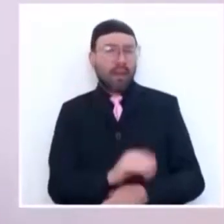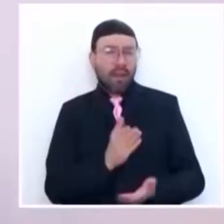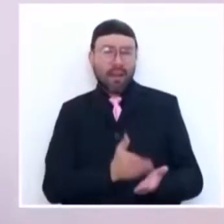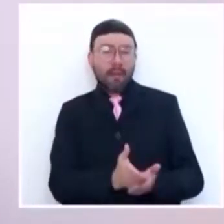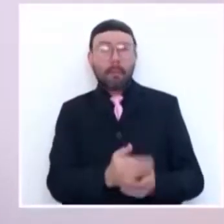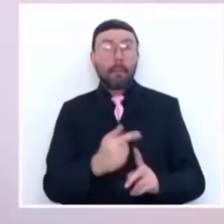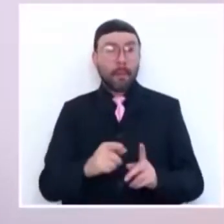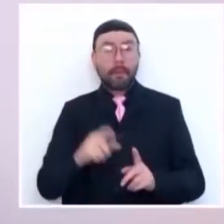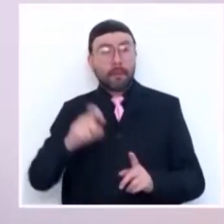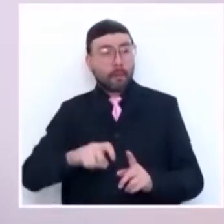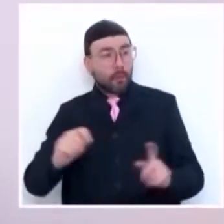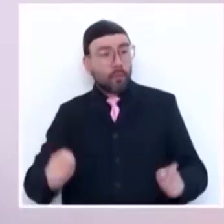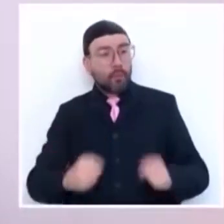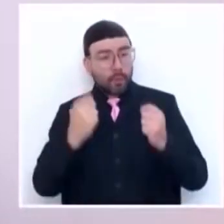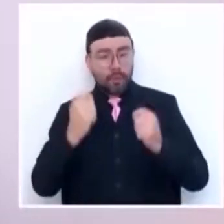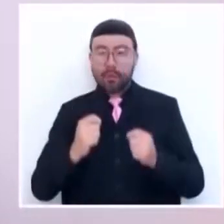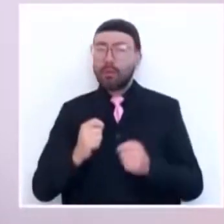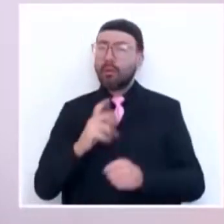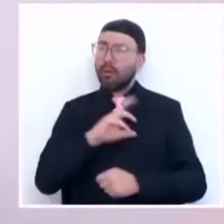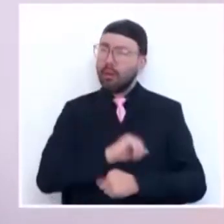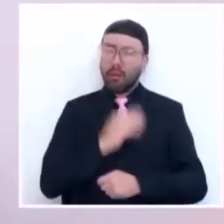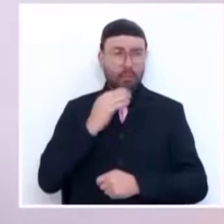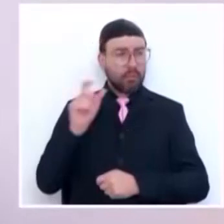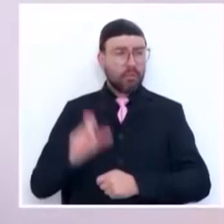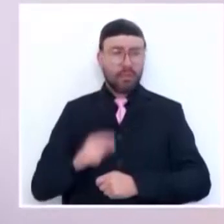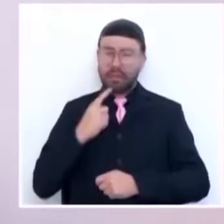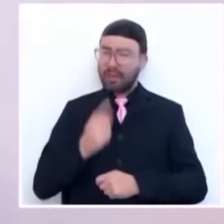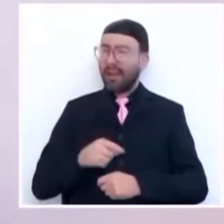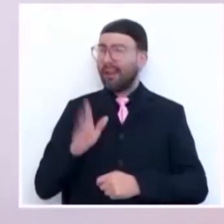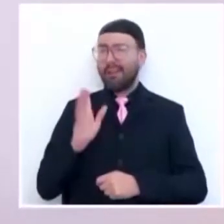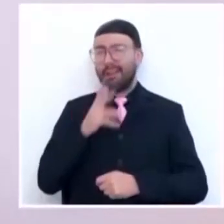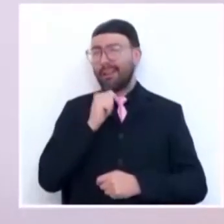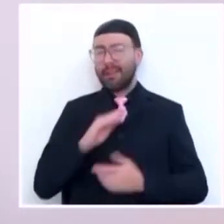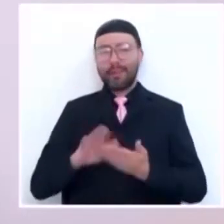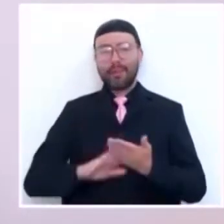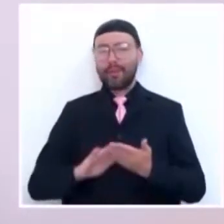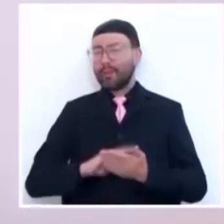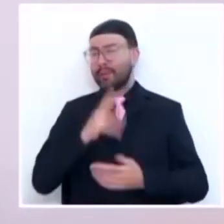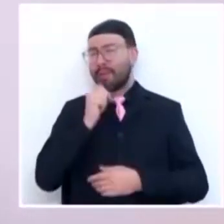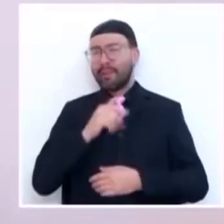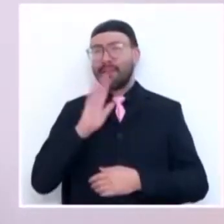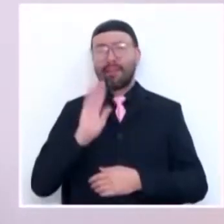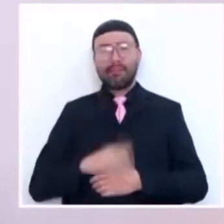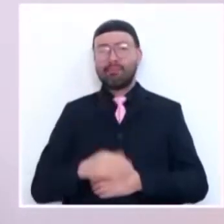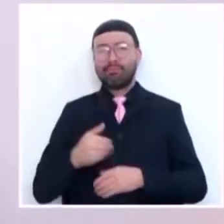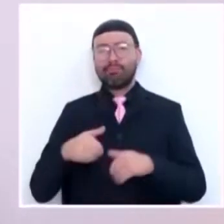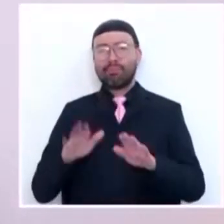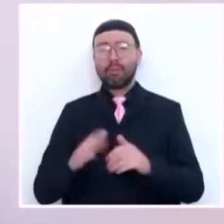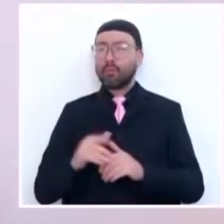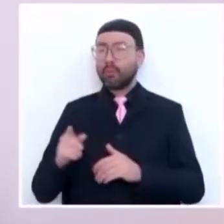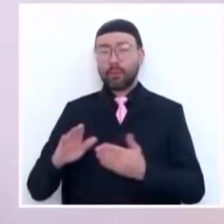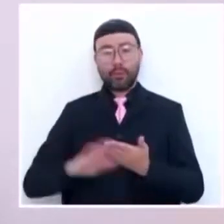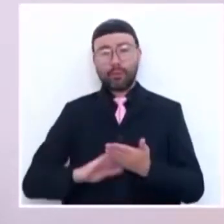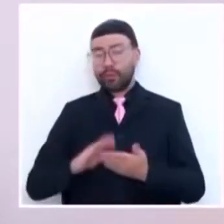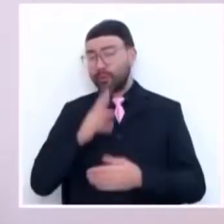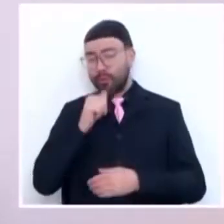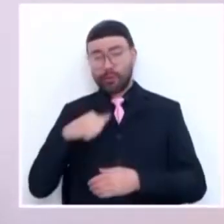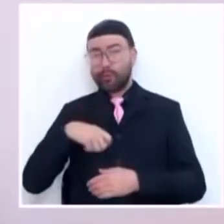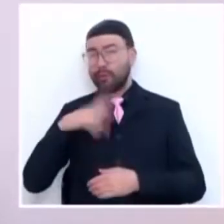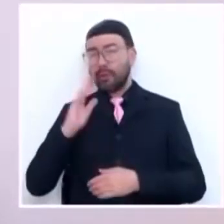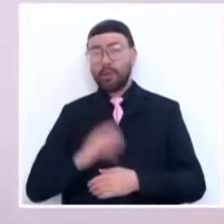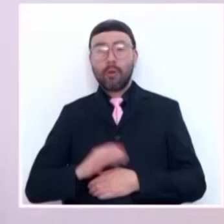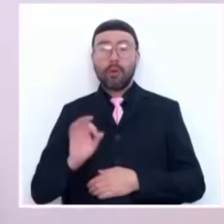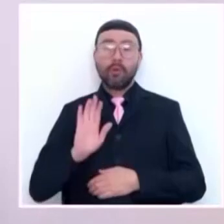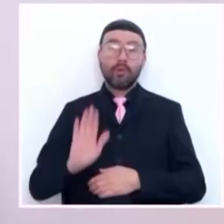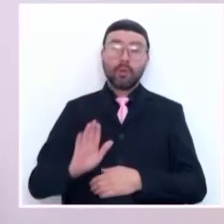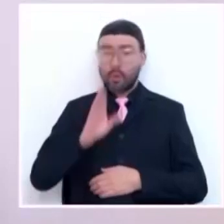recuperar. Porque es triste que al paciente le digan, a usted ya no hay nada más que hacerle. Lo suyo no tiene tratamiento, o